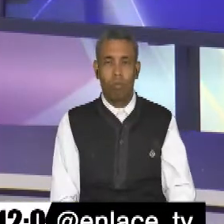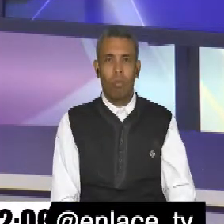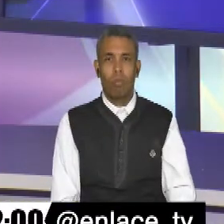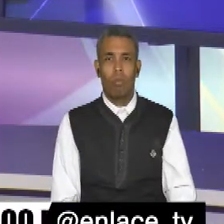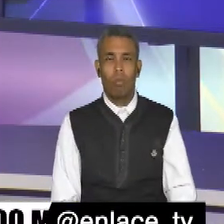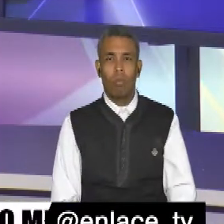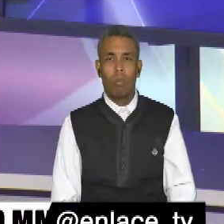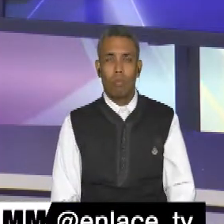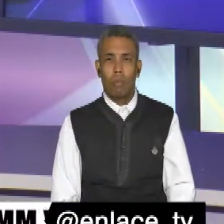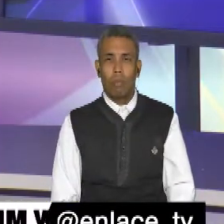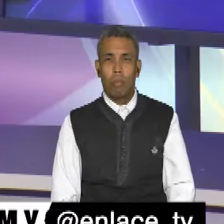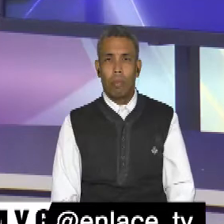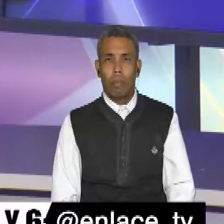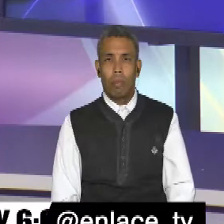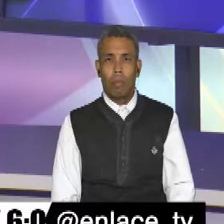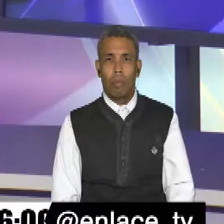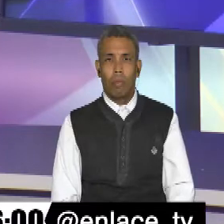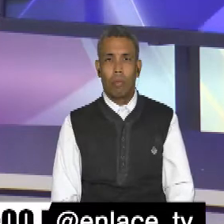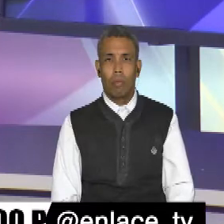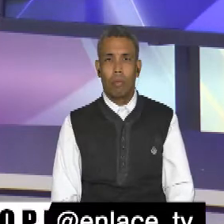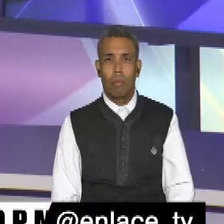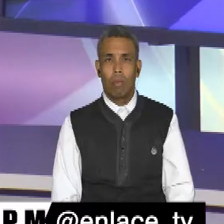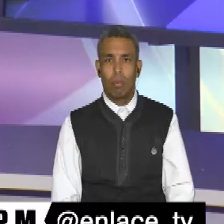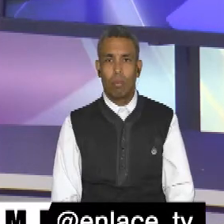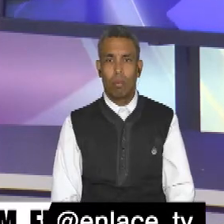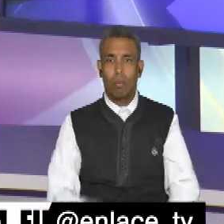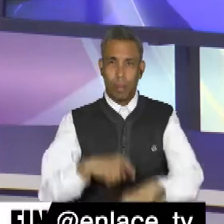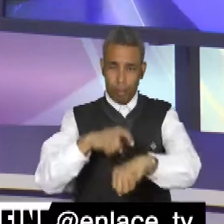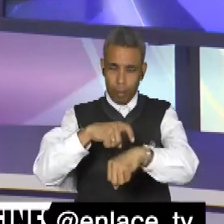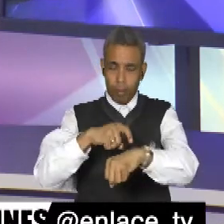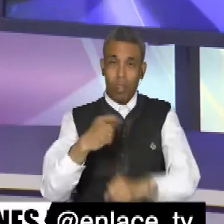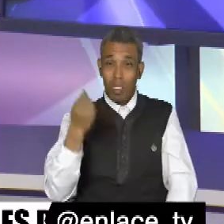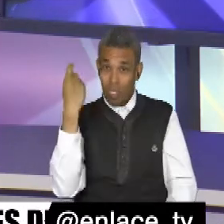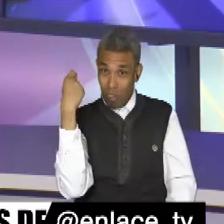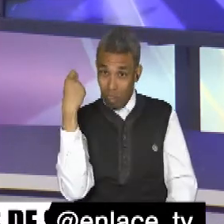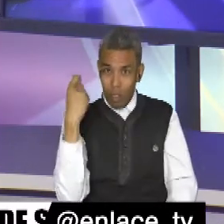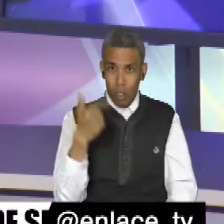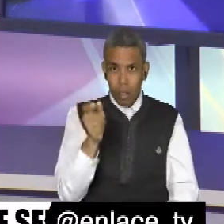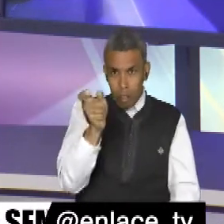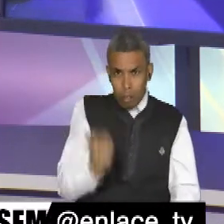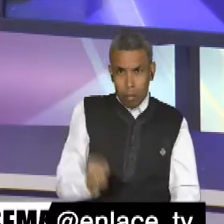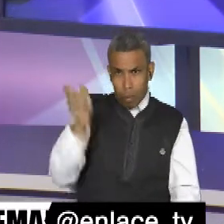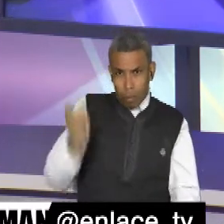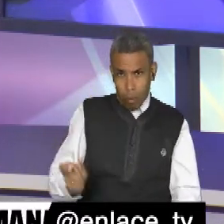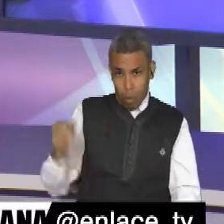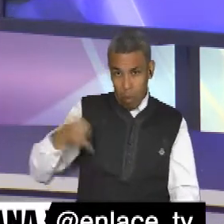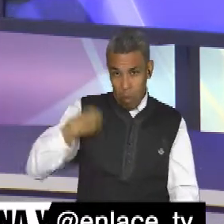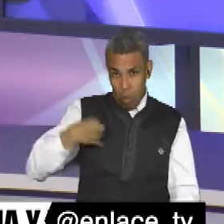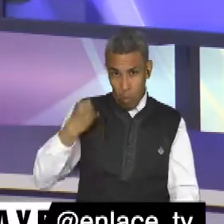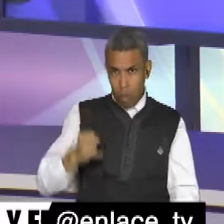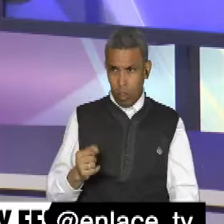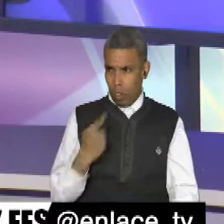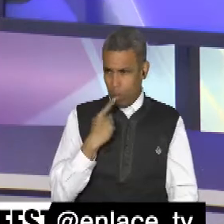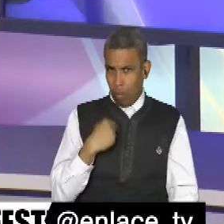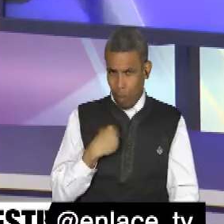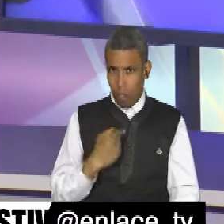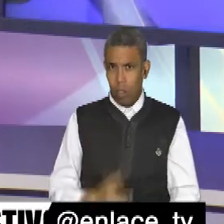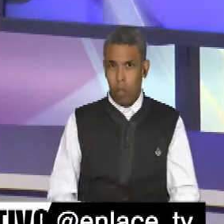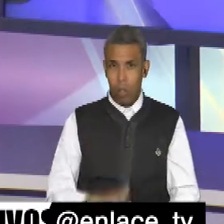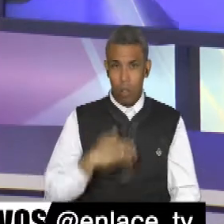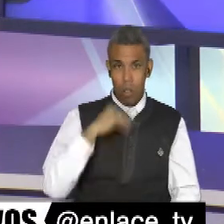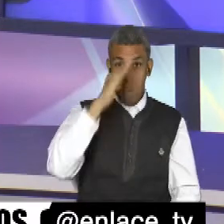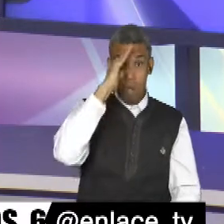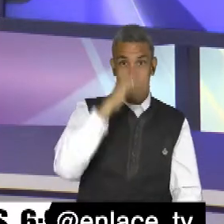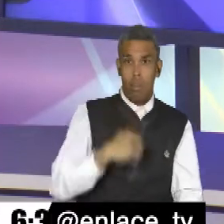de presunto abuso de autoridad se conoció en las últimas horas. Se trata de dos jóvenes quienes aducen que fueron brutalmente golpeados por uniformados